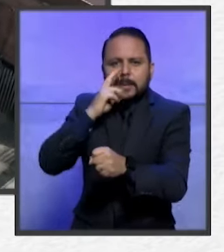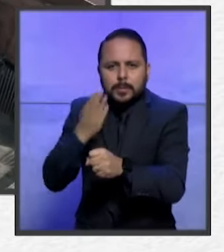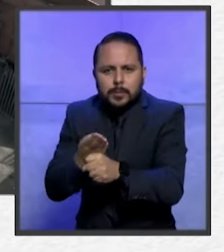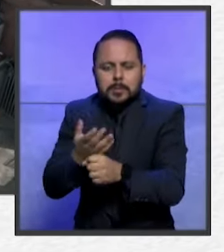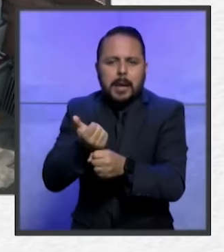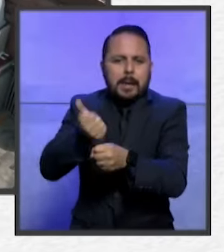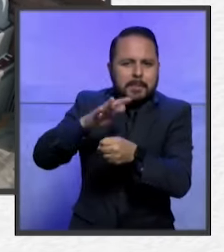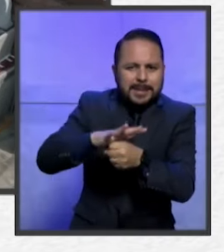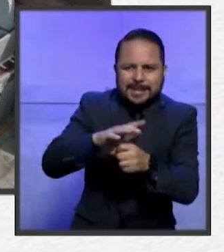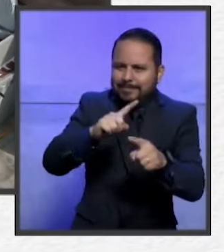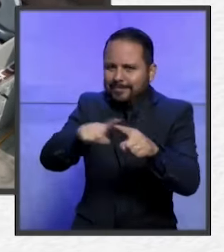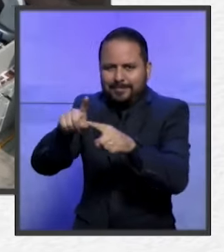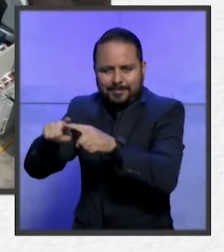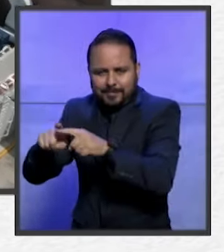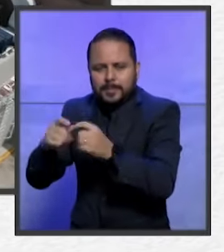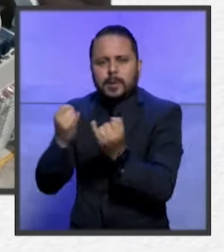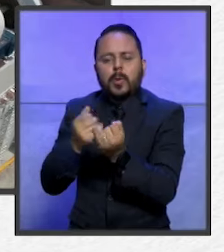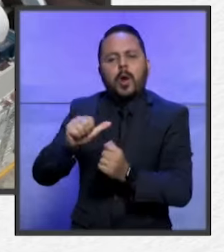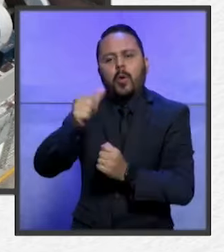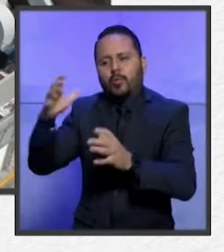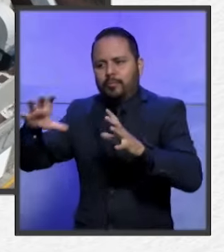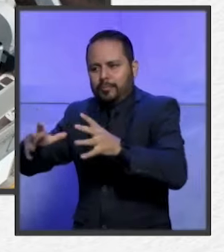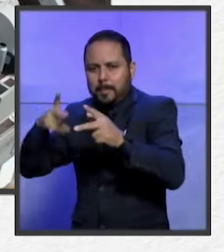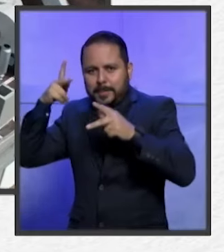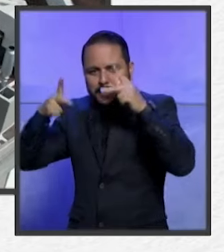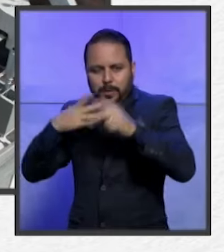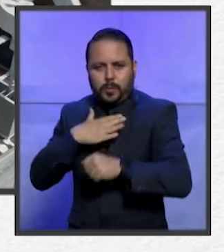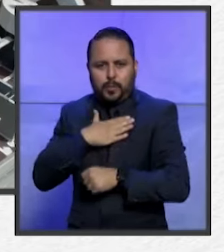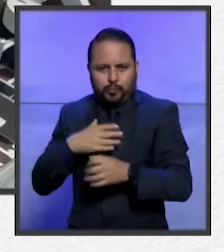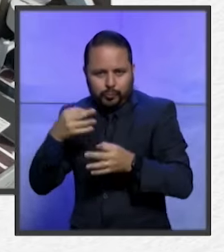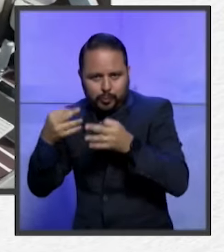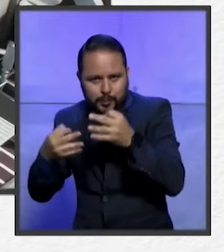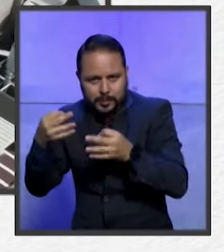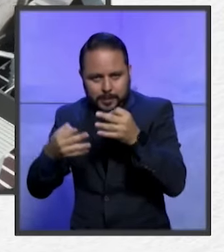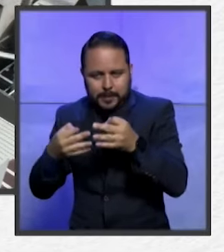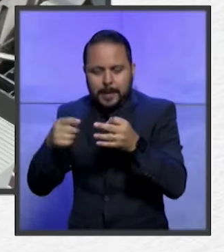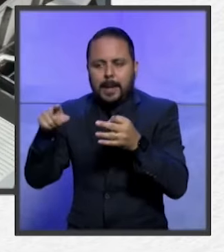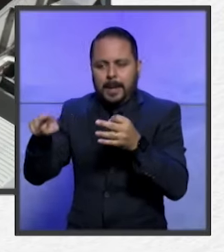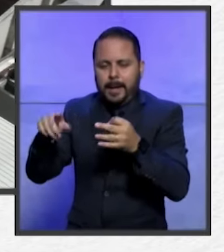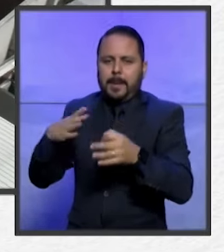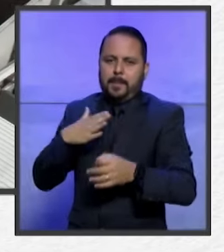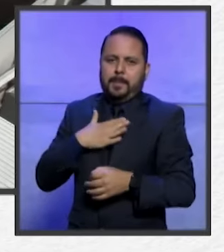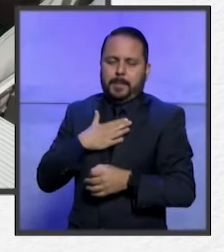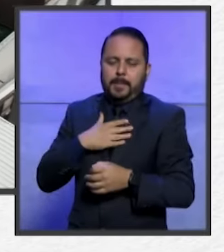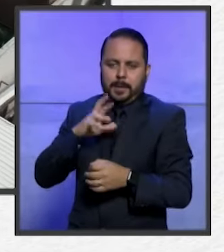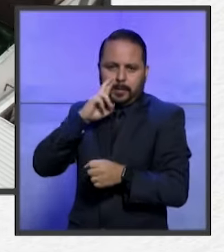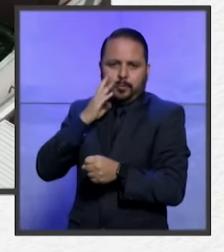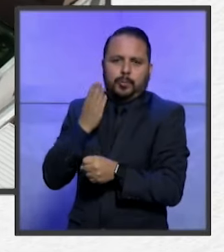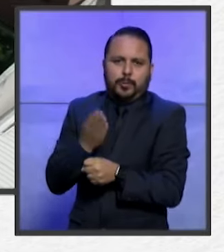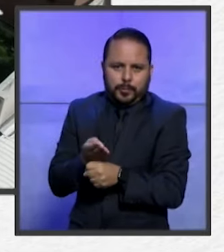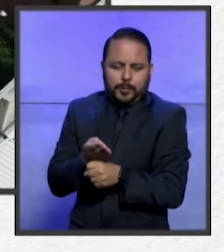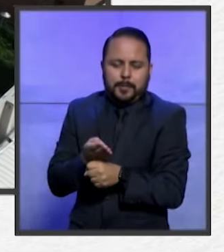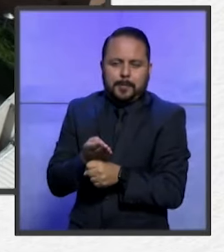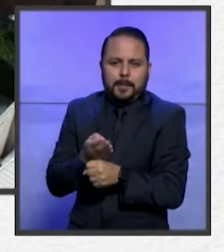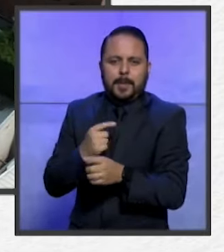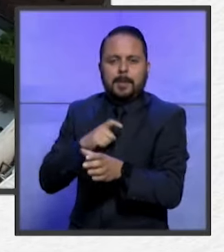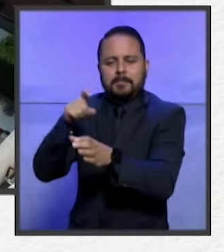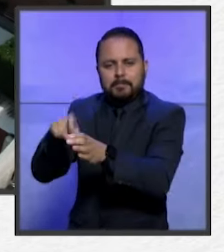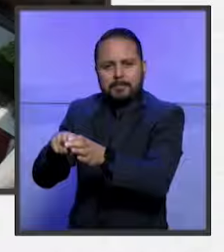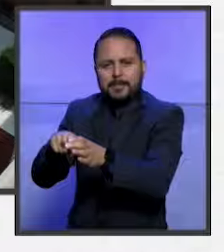responsabilidades administrativas la visitaduría judicial en la parte que corresponde precisamente